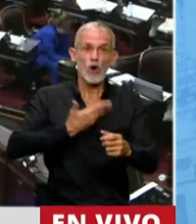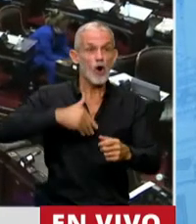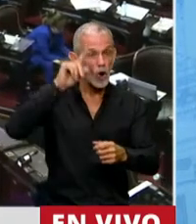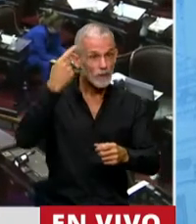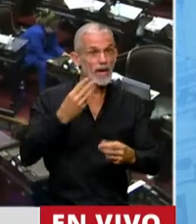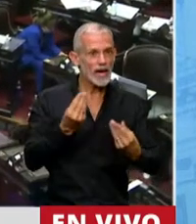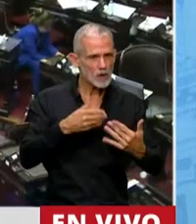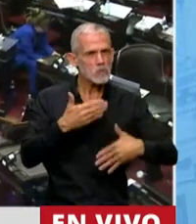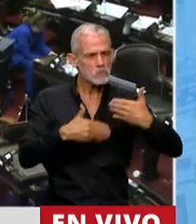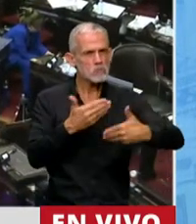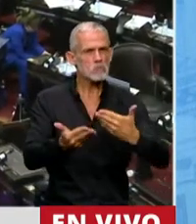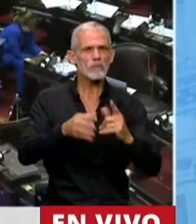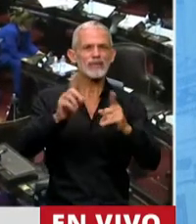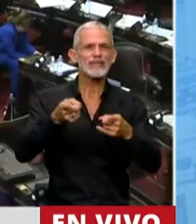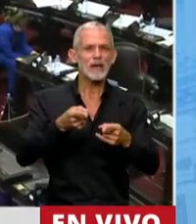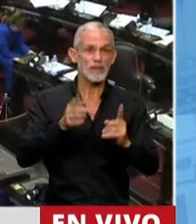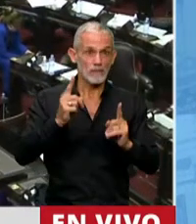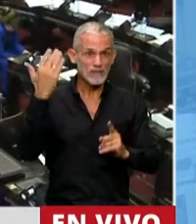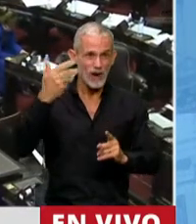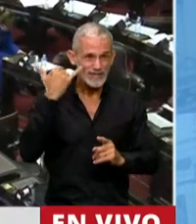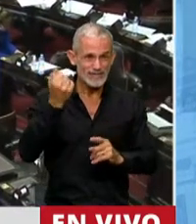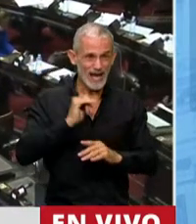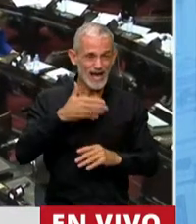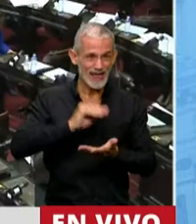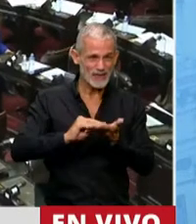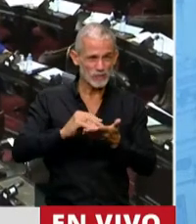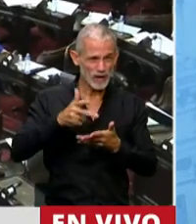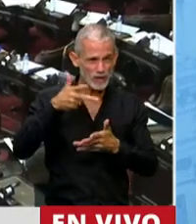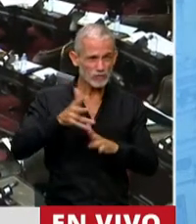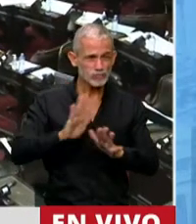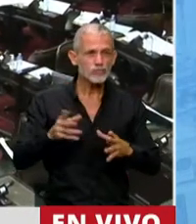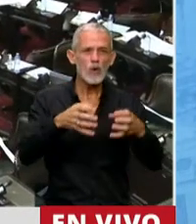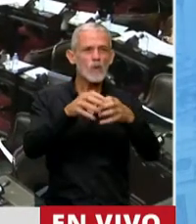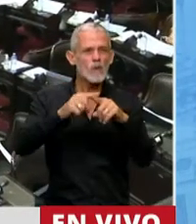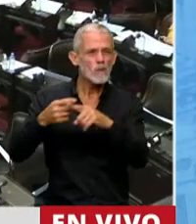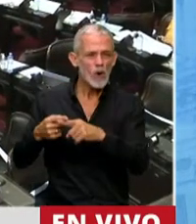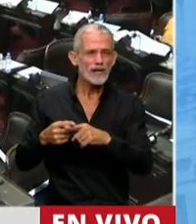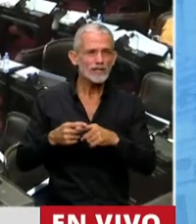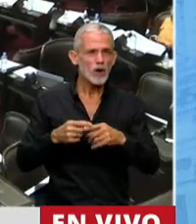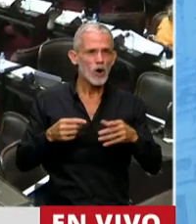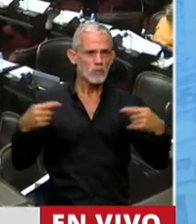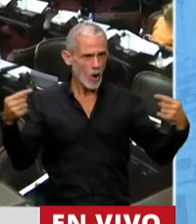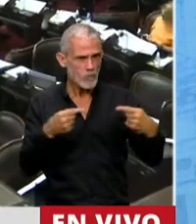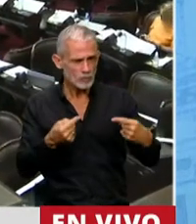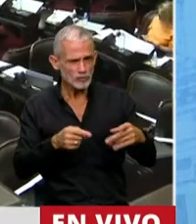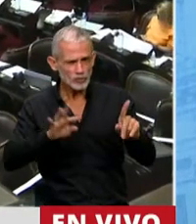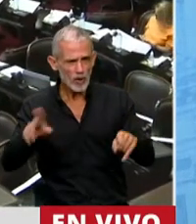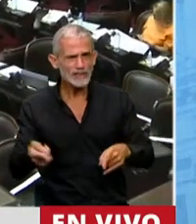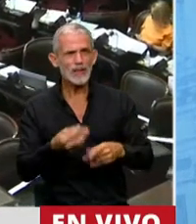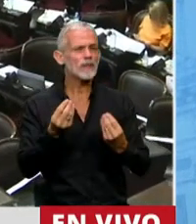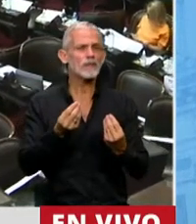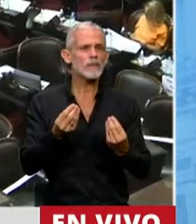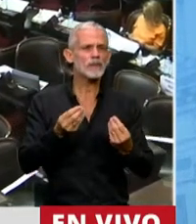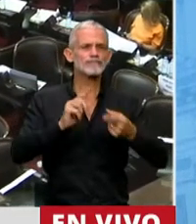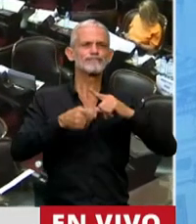la propuesta y también, como lo han manifestado acá, en muchos de los bloques que no son oficialistas, para poder